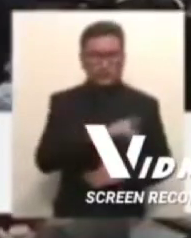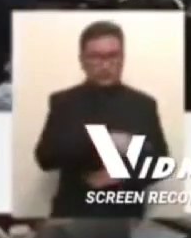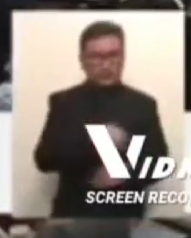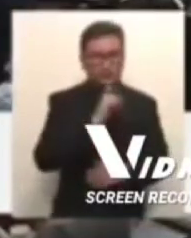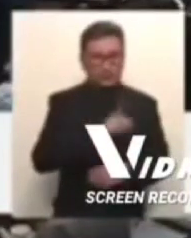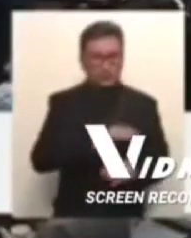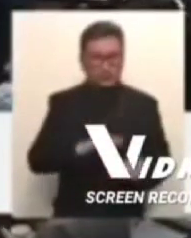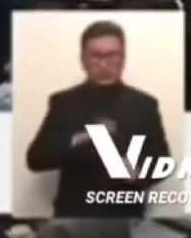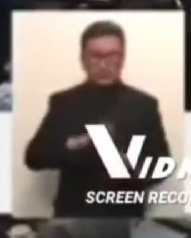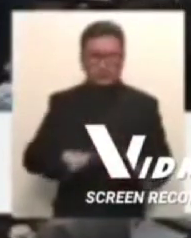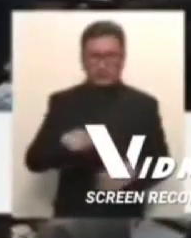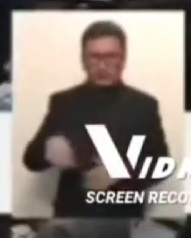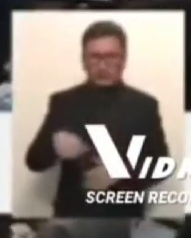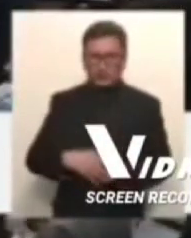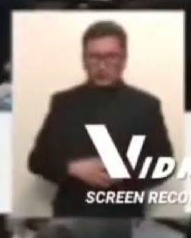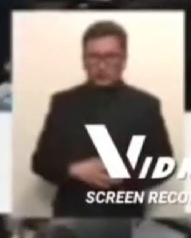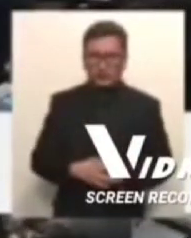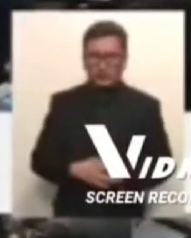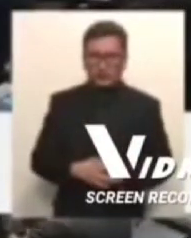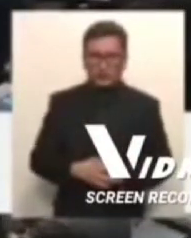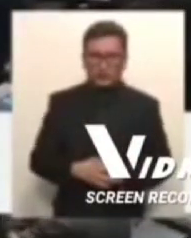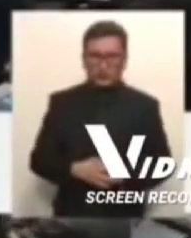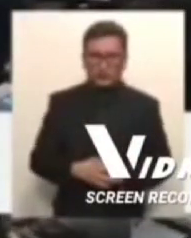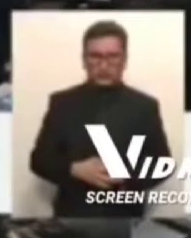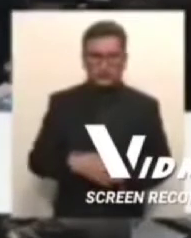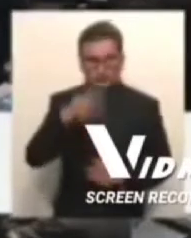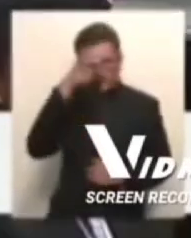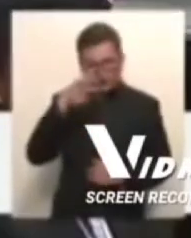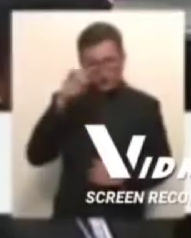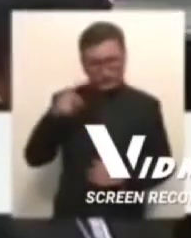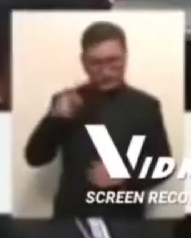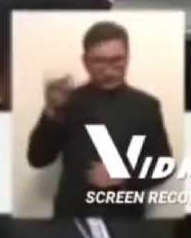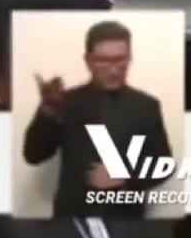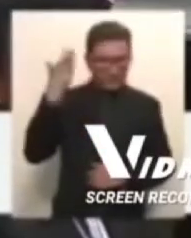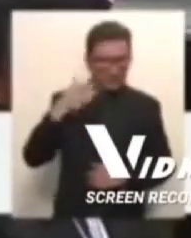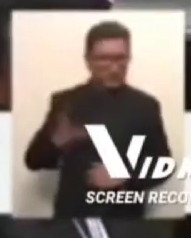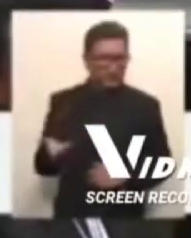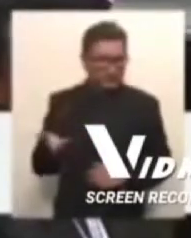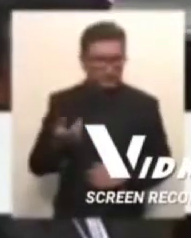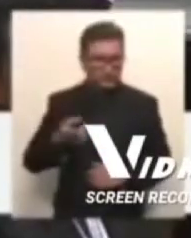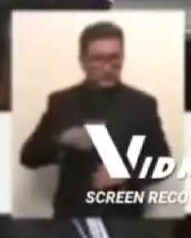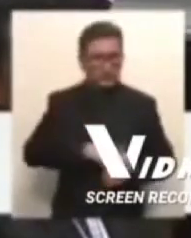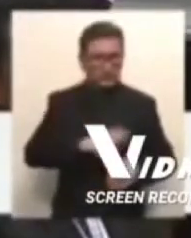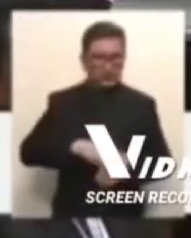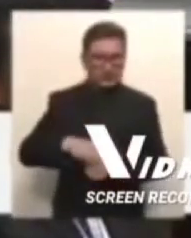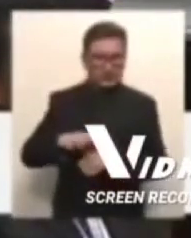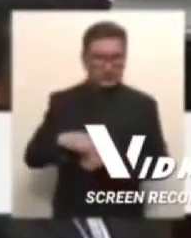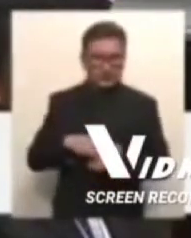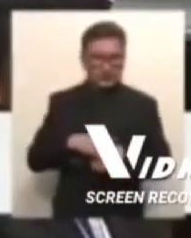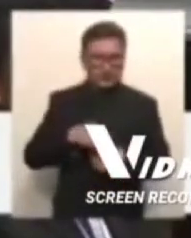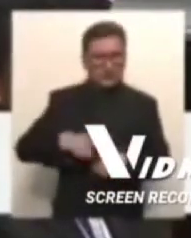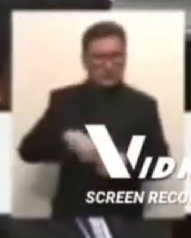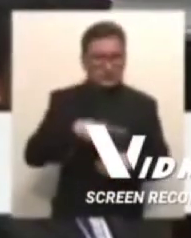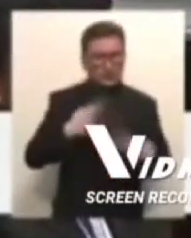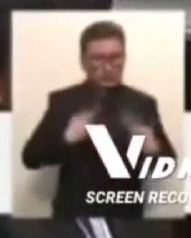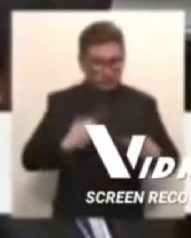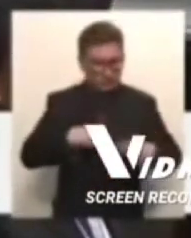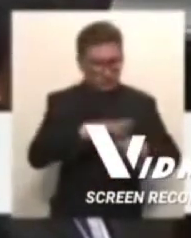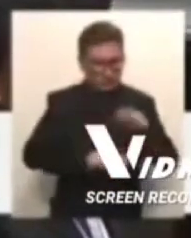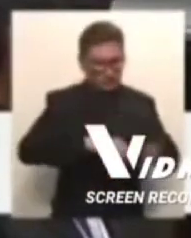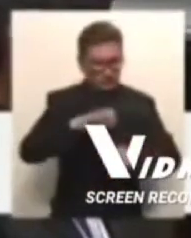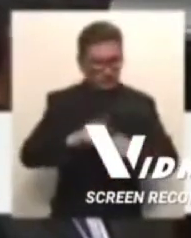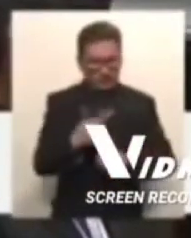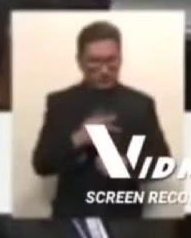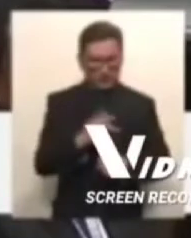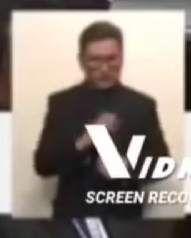orden de este lado del pleno, por favor. Hidalgo convocó a coger gachupines y no